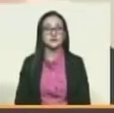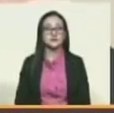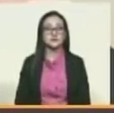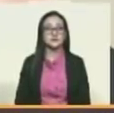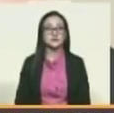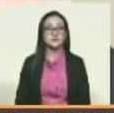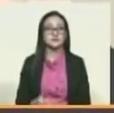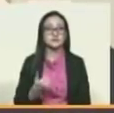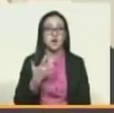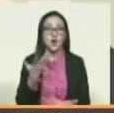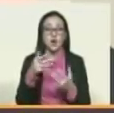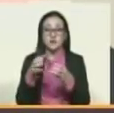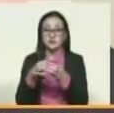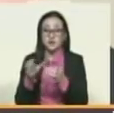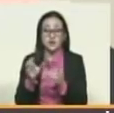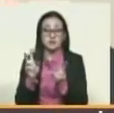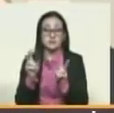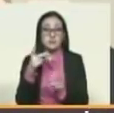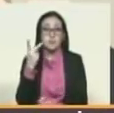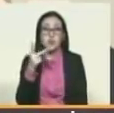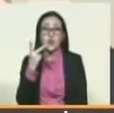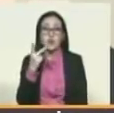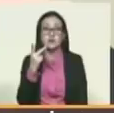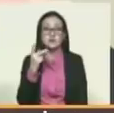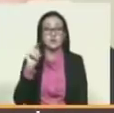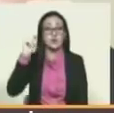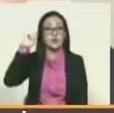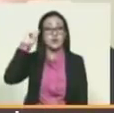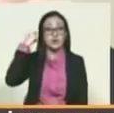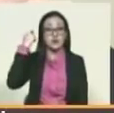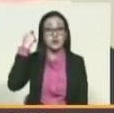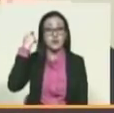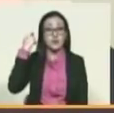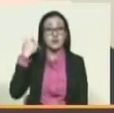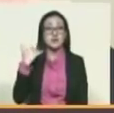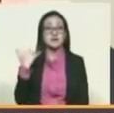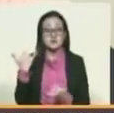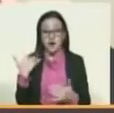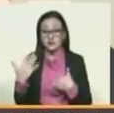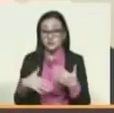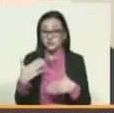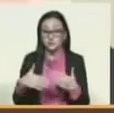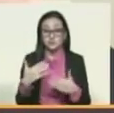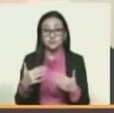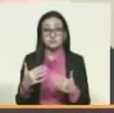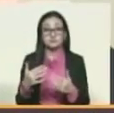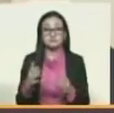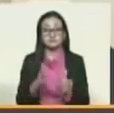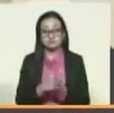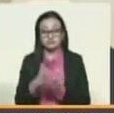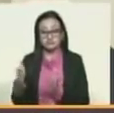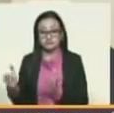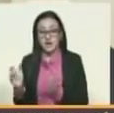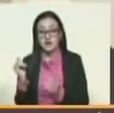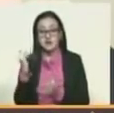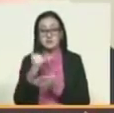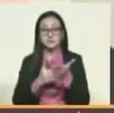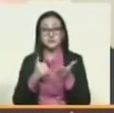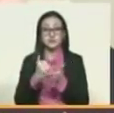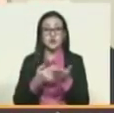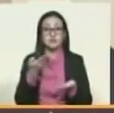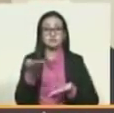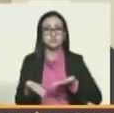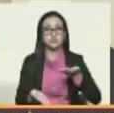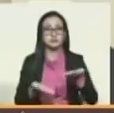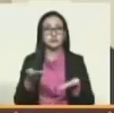poquito más, las organizaciones con fines políticas que recuerden que ya estamos montados con los lapsos de inscripción de candidaturas